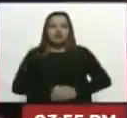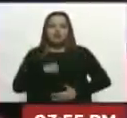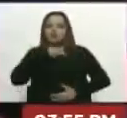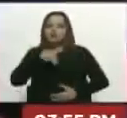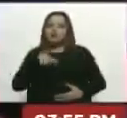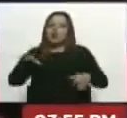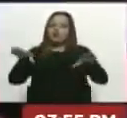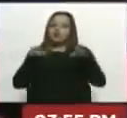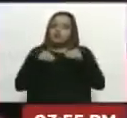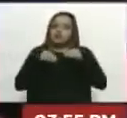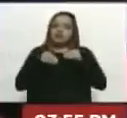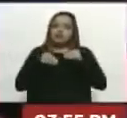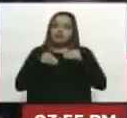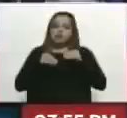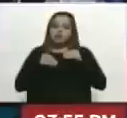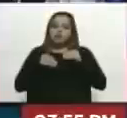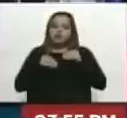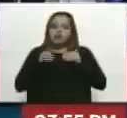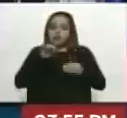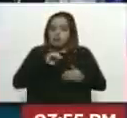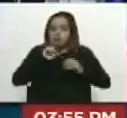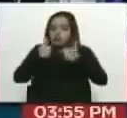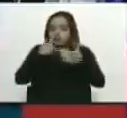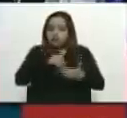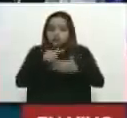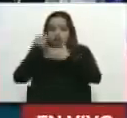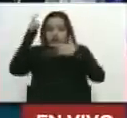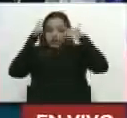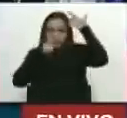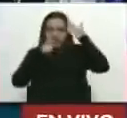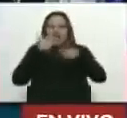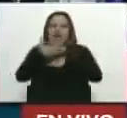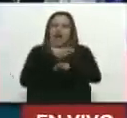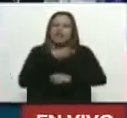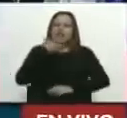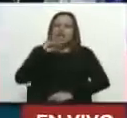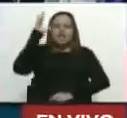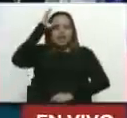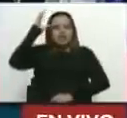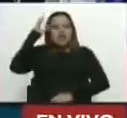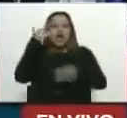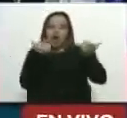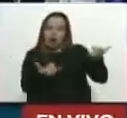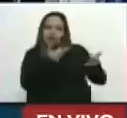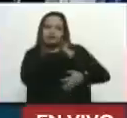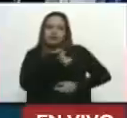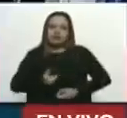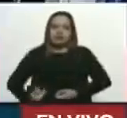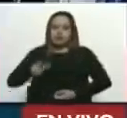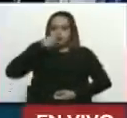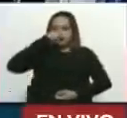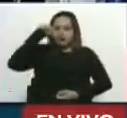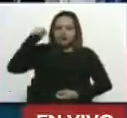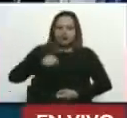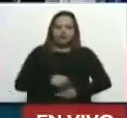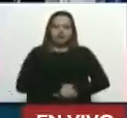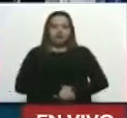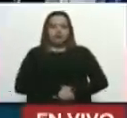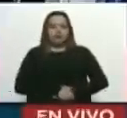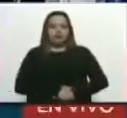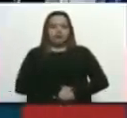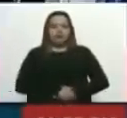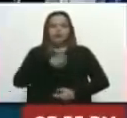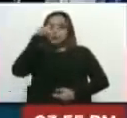asumido, Hugo Chávez al principio, siendo su canciller el comandante en jefe actual, Nicolás Maduro Moros, Y